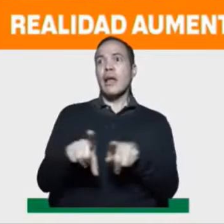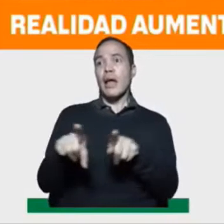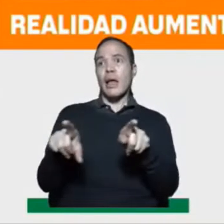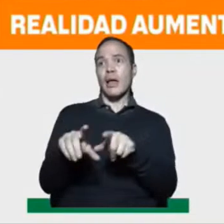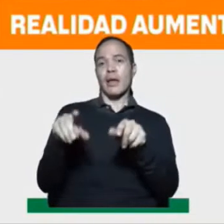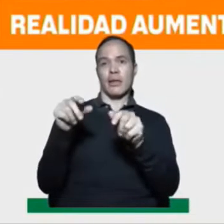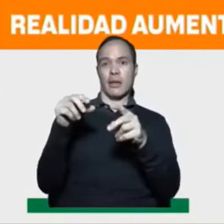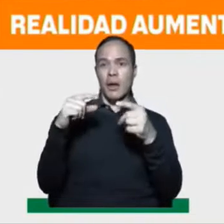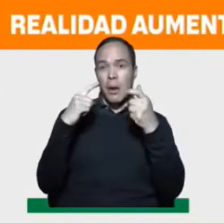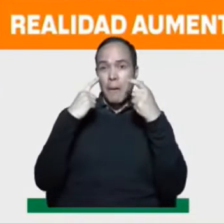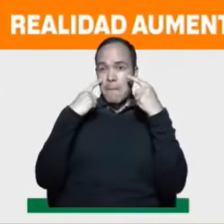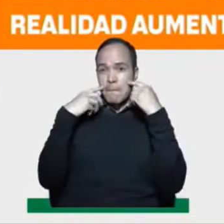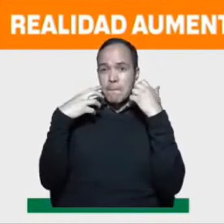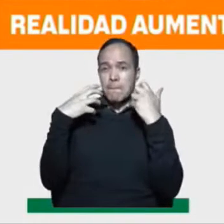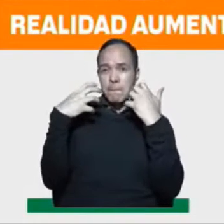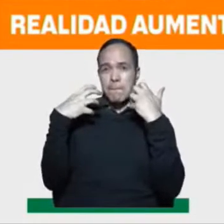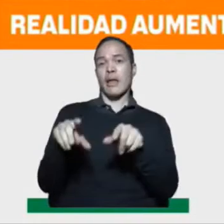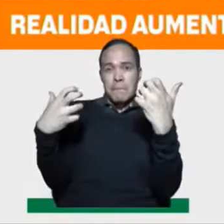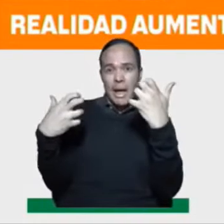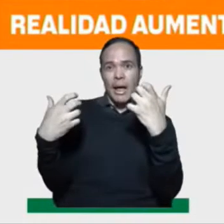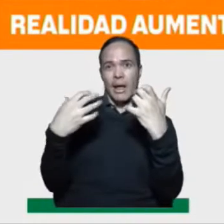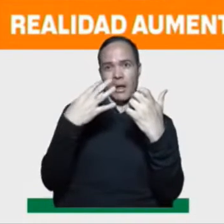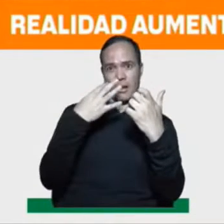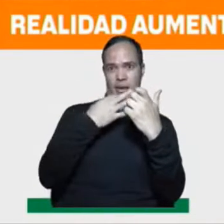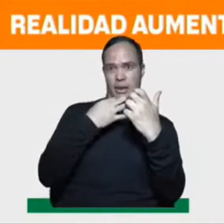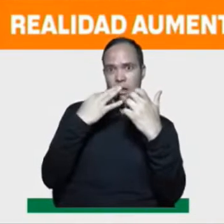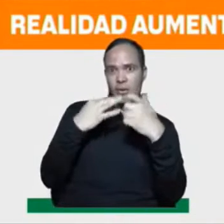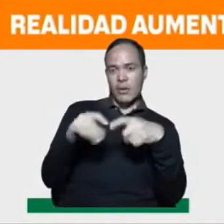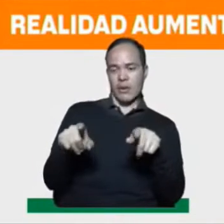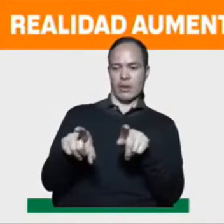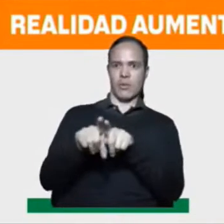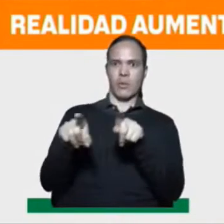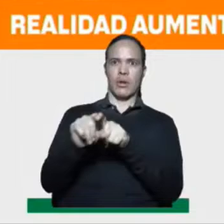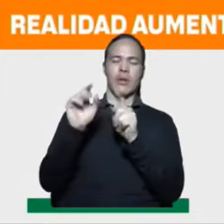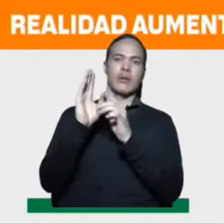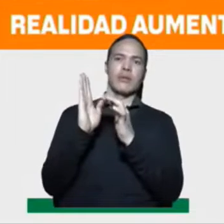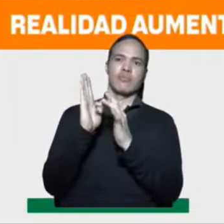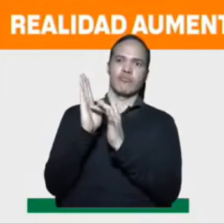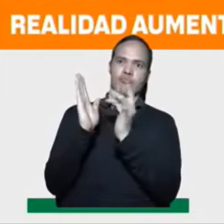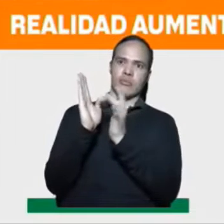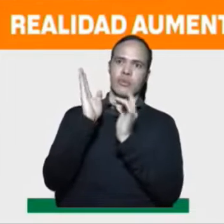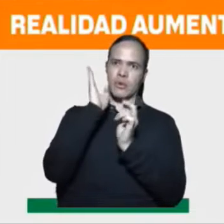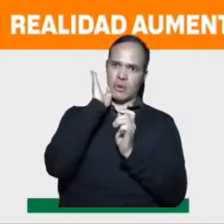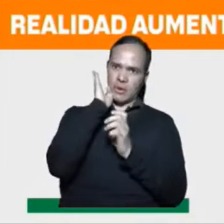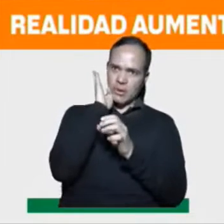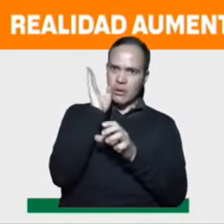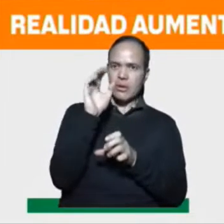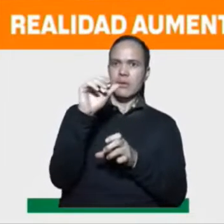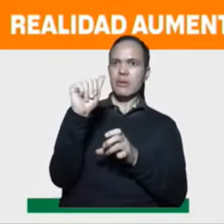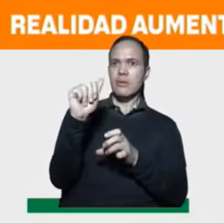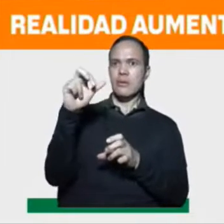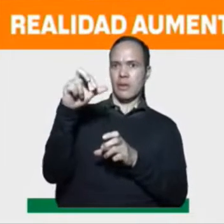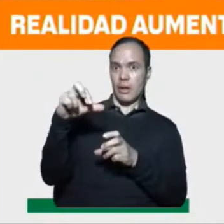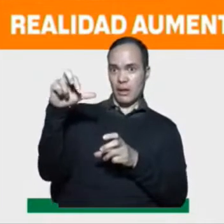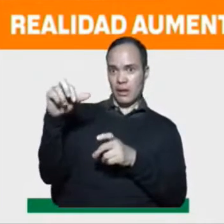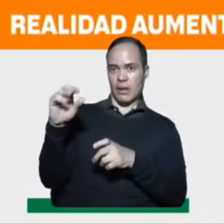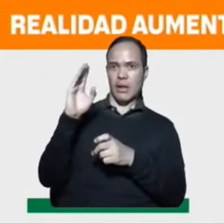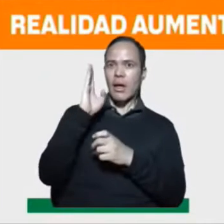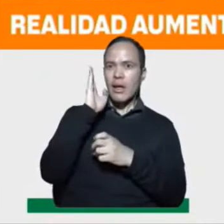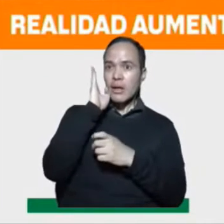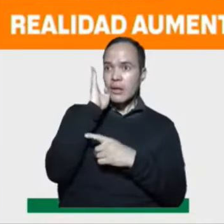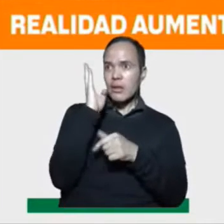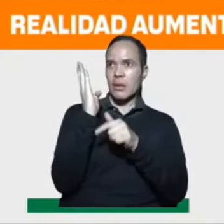Se requiere de contar con el dispositivo móvil, pero la realidad aumentada, digamos que nos traslada a